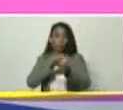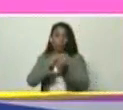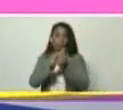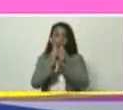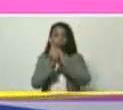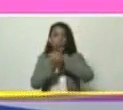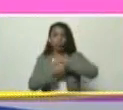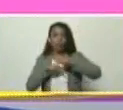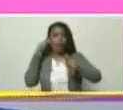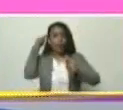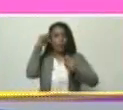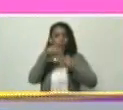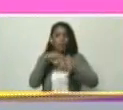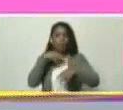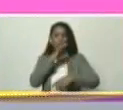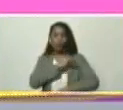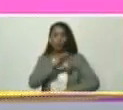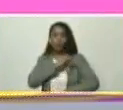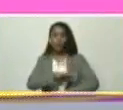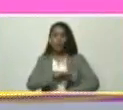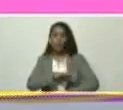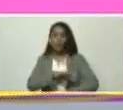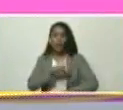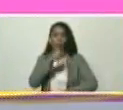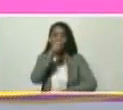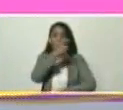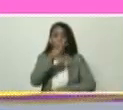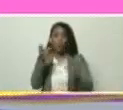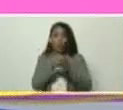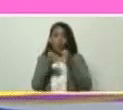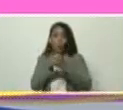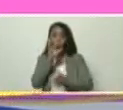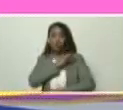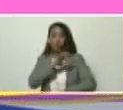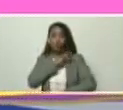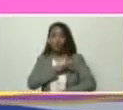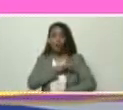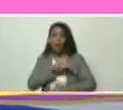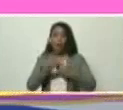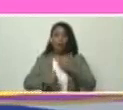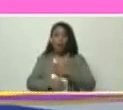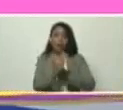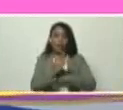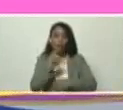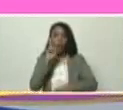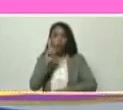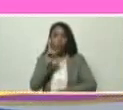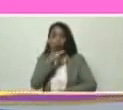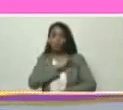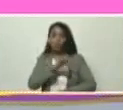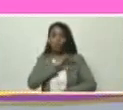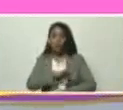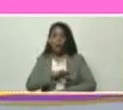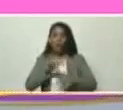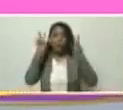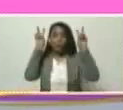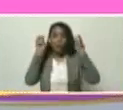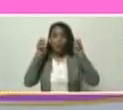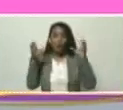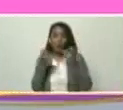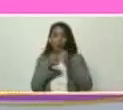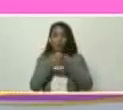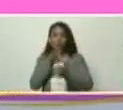al socialismo, a una sociedad avanzada, a una sociedad nueva, a una